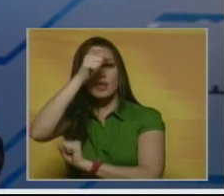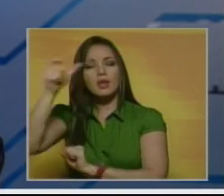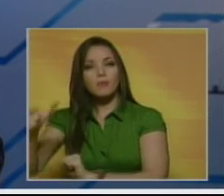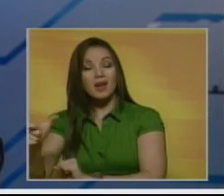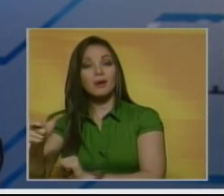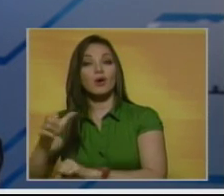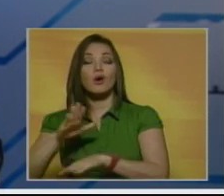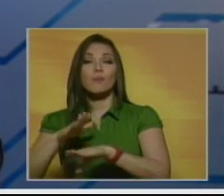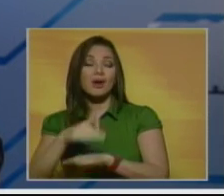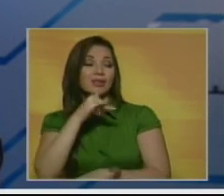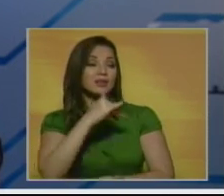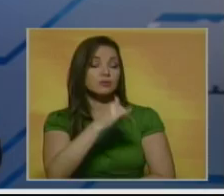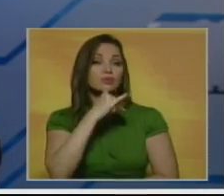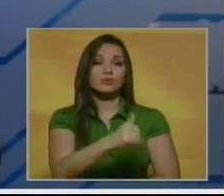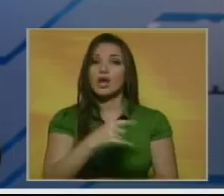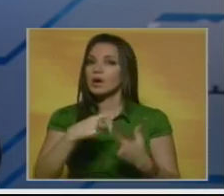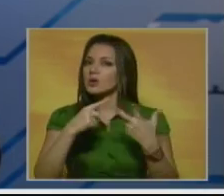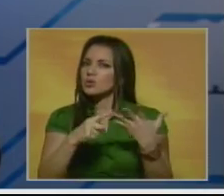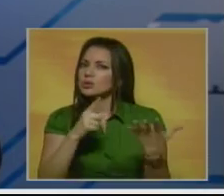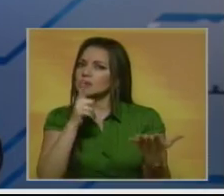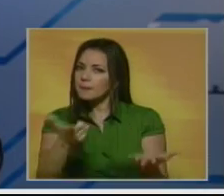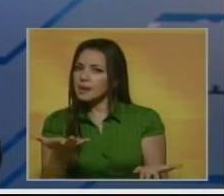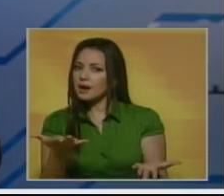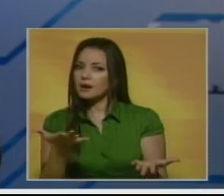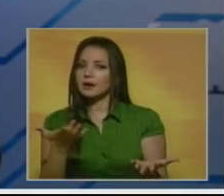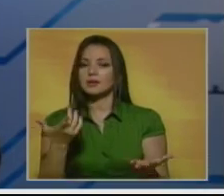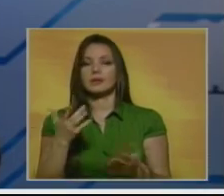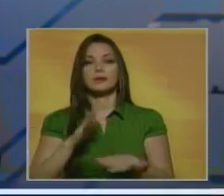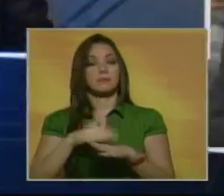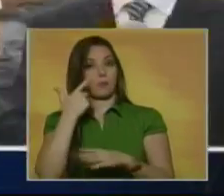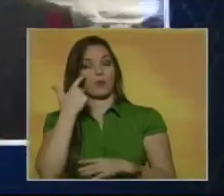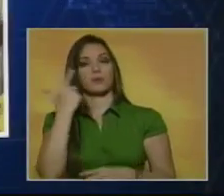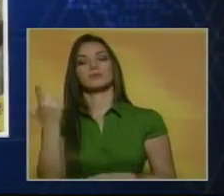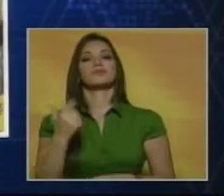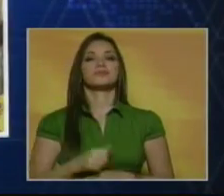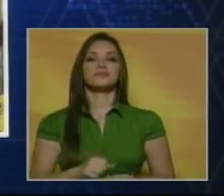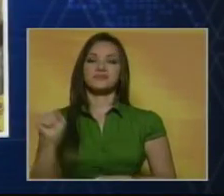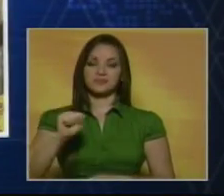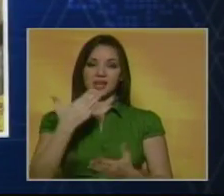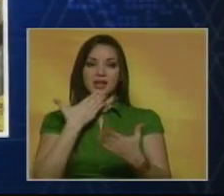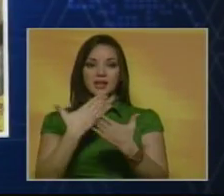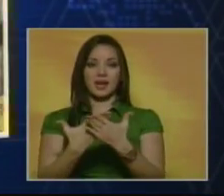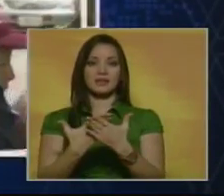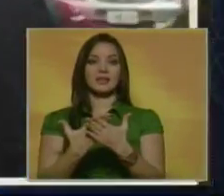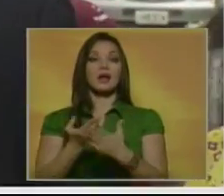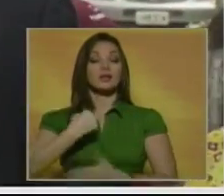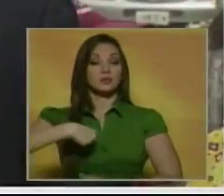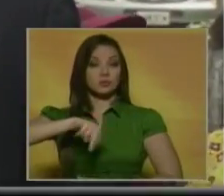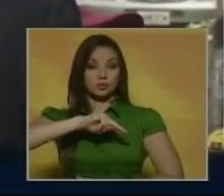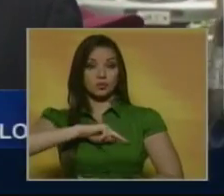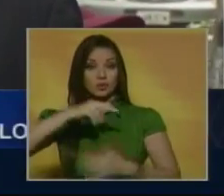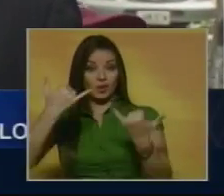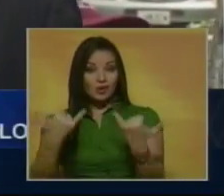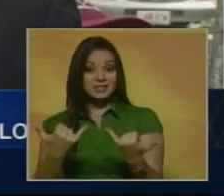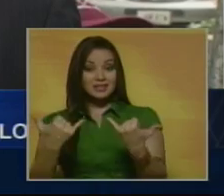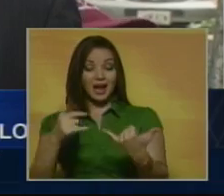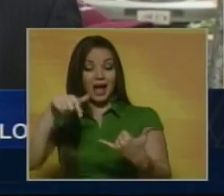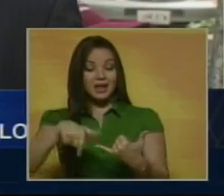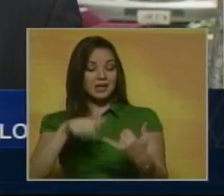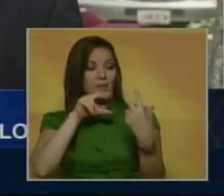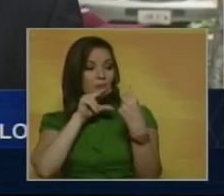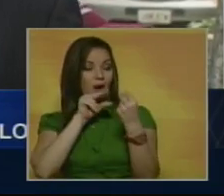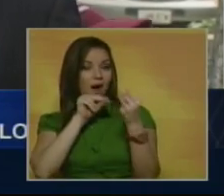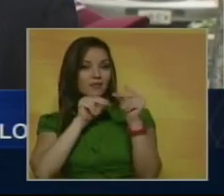acciones irregulares en su contra. Manuel Covela tiene el reporte. Sí, gracias. Buenas tardes. Nosotros vamos a conversar de inmediato con